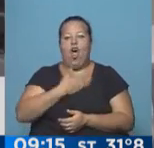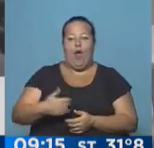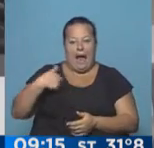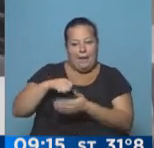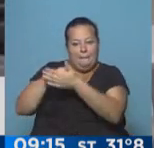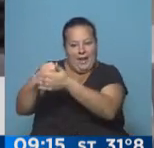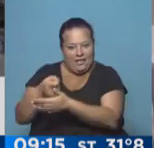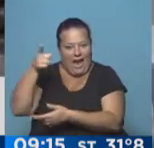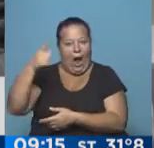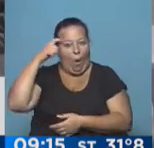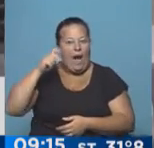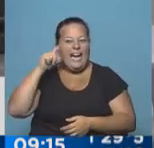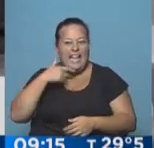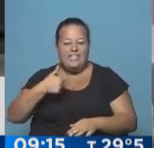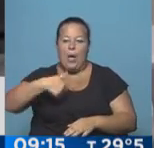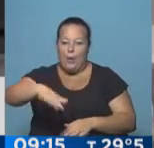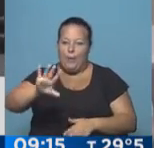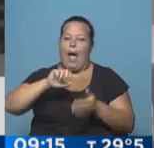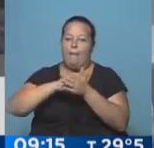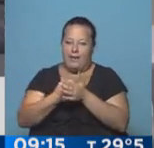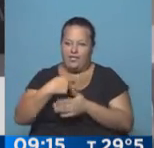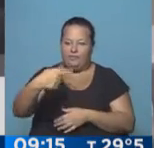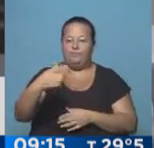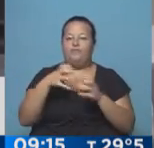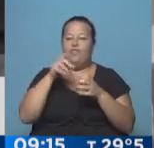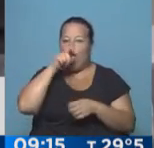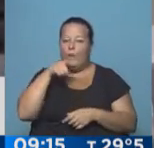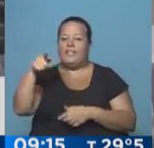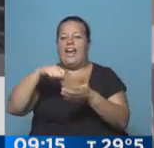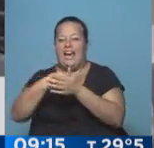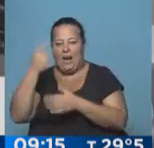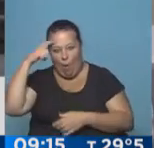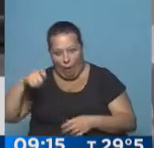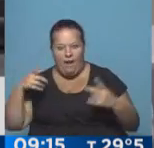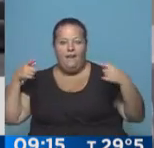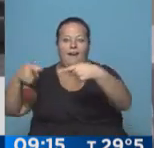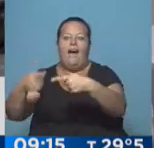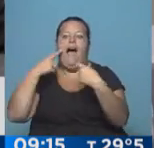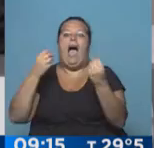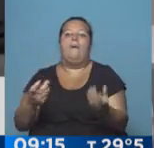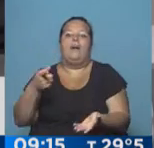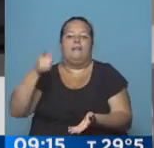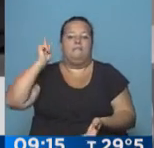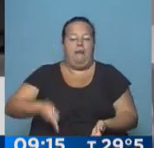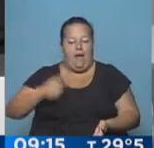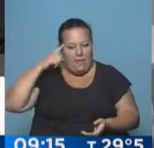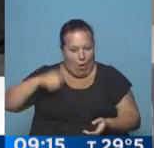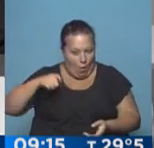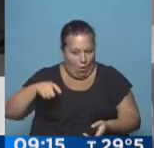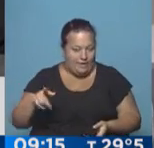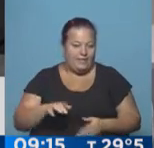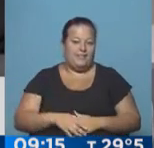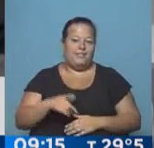argentino sobre grecia va a haber la presión en los próximos días de los buitres sobre greg se va a mover como responde en este caso